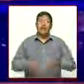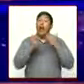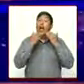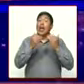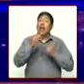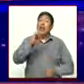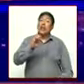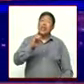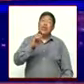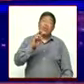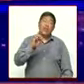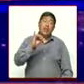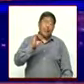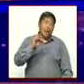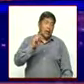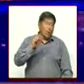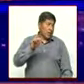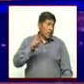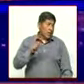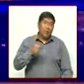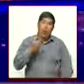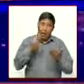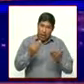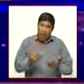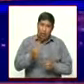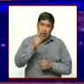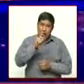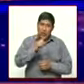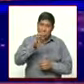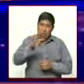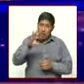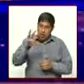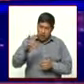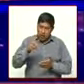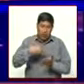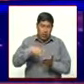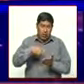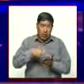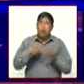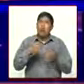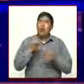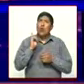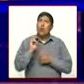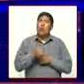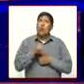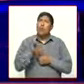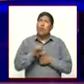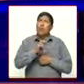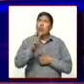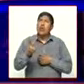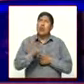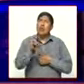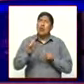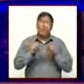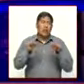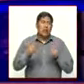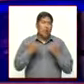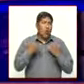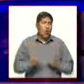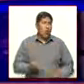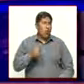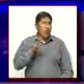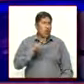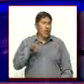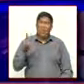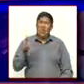Gracias, Cristian. 146 danzas que tenemos para disfrutar jueves, viernes, sábado. Creo que tenemos 36 danzas el día de hoy y vemos